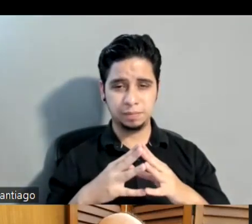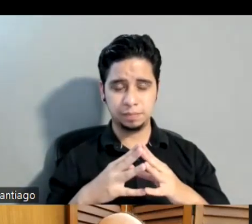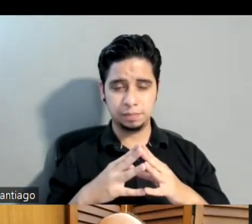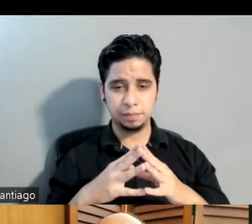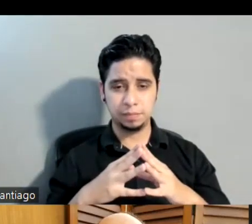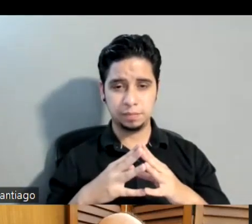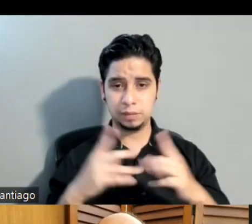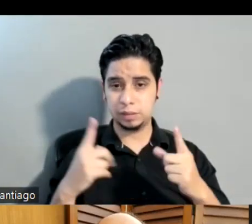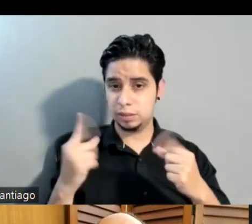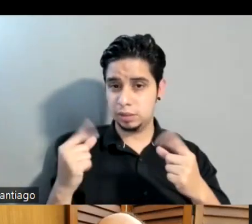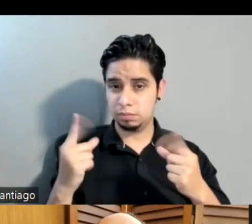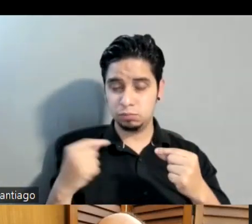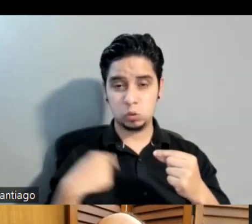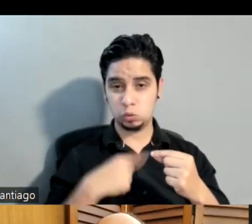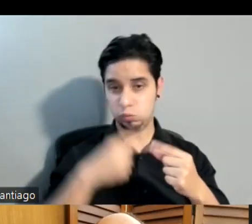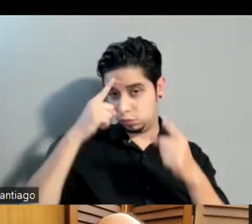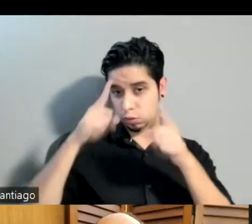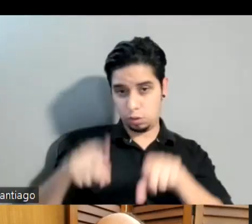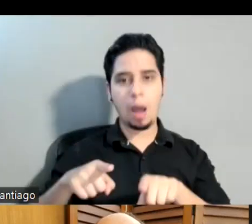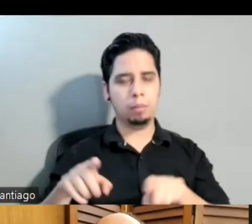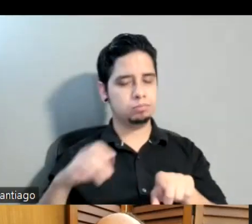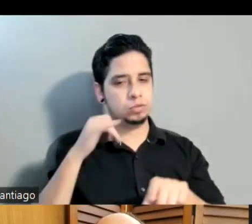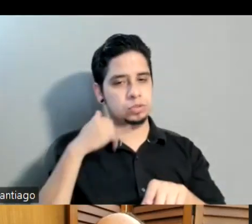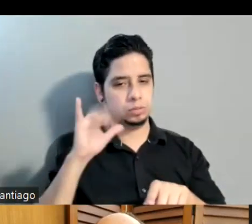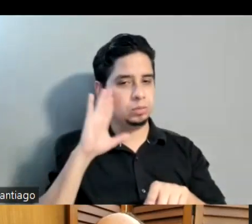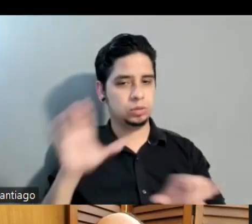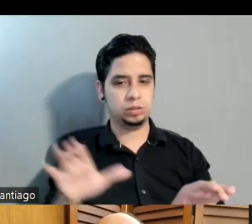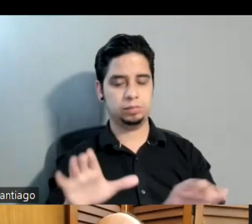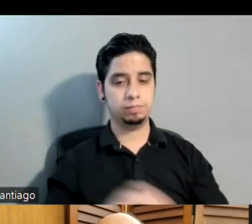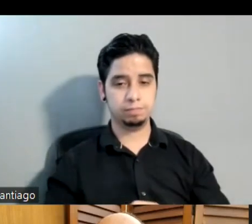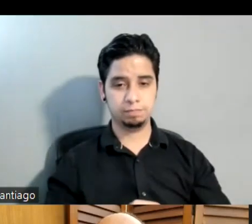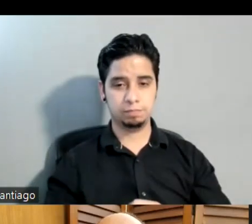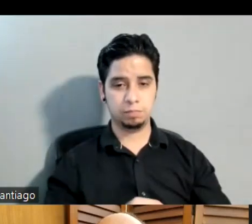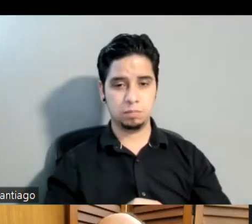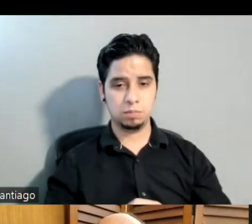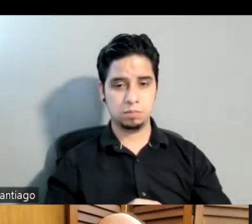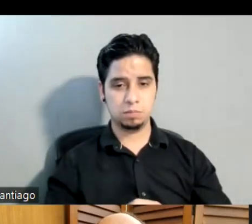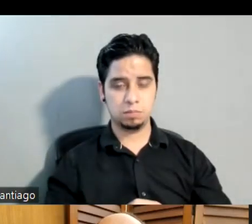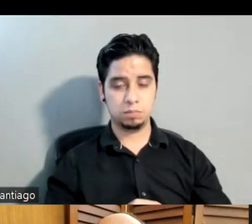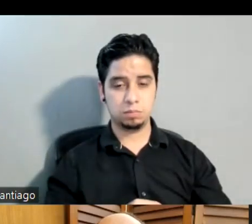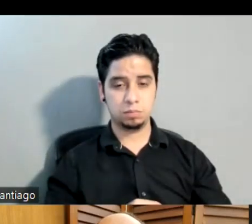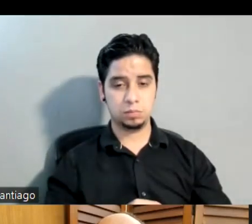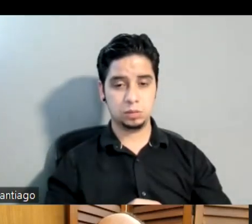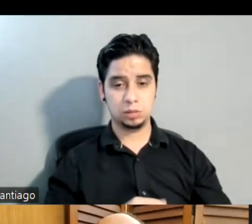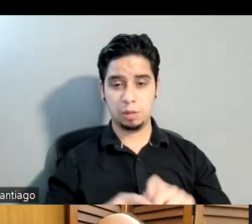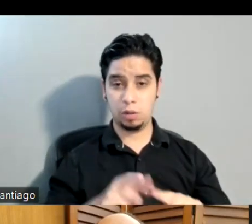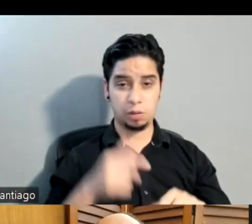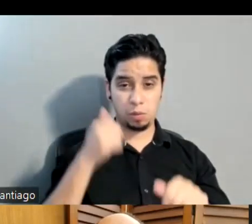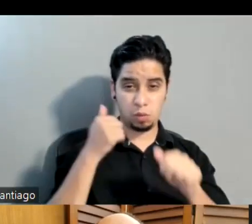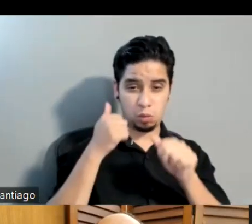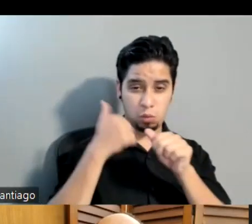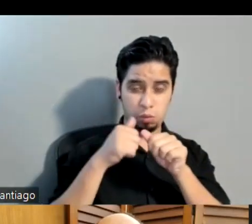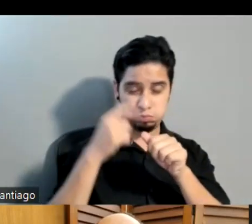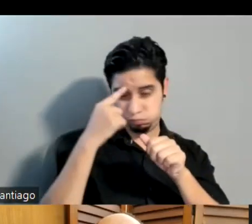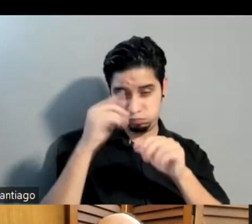hacer. Yo le dije, bueno, y aquí la dramaturga eres tú. A mí no se me ocurre nada, no cuentes conmigo.